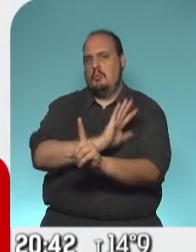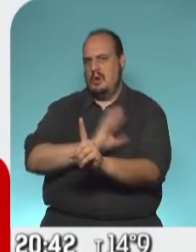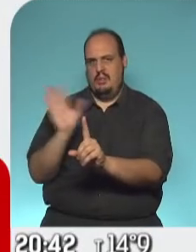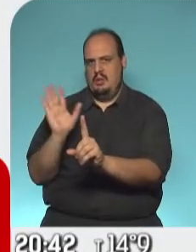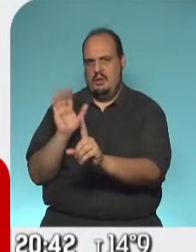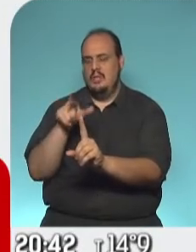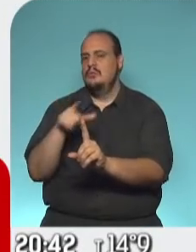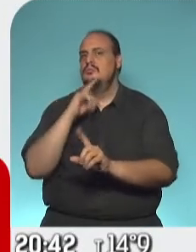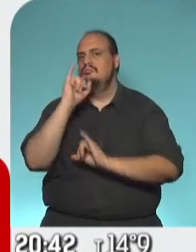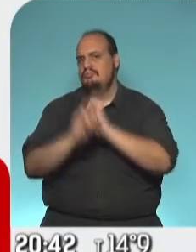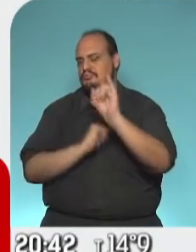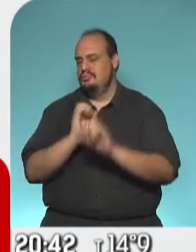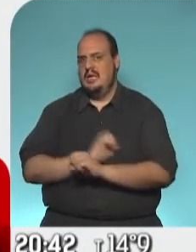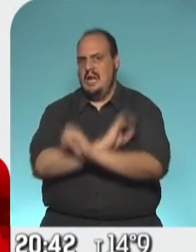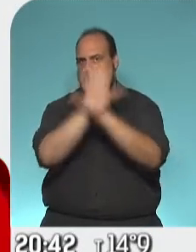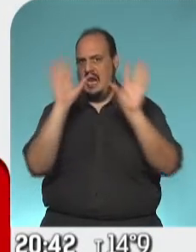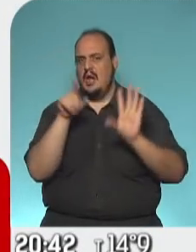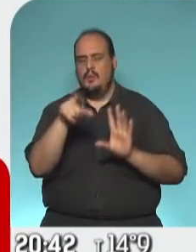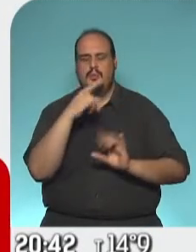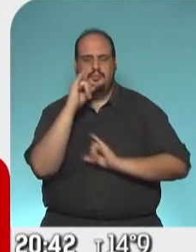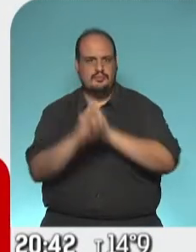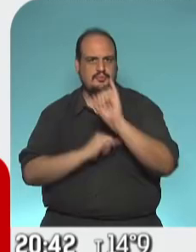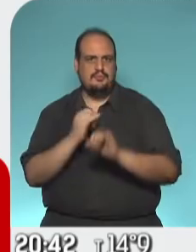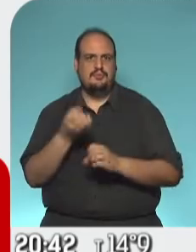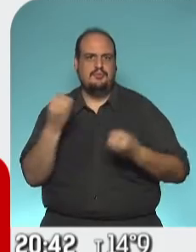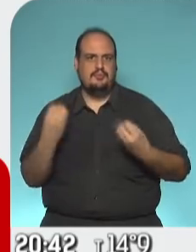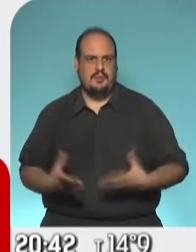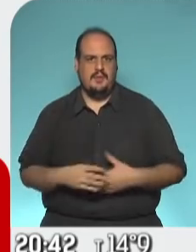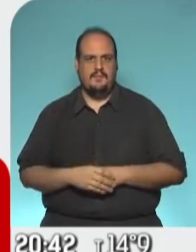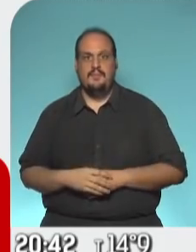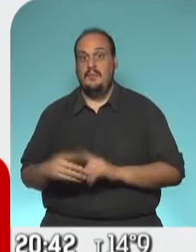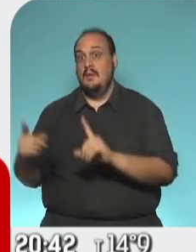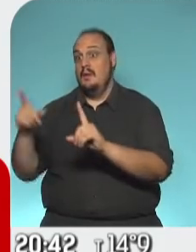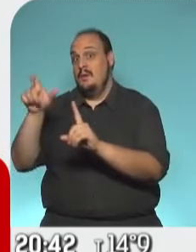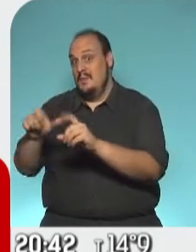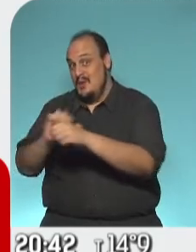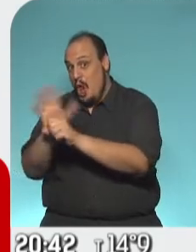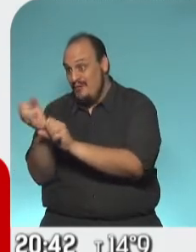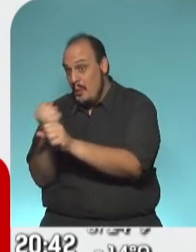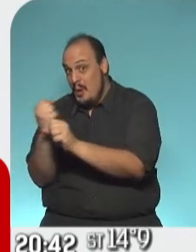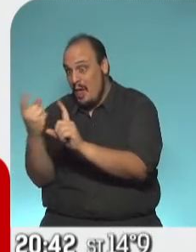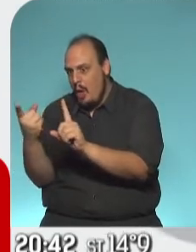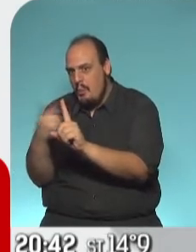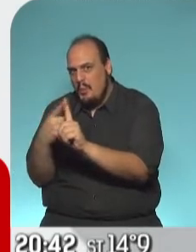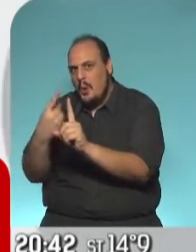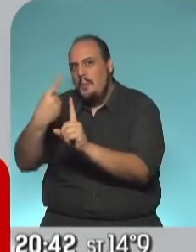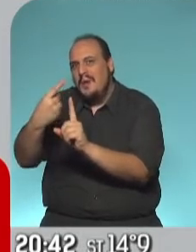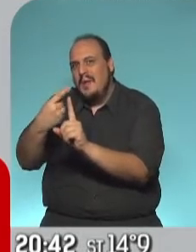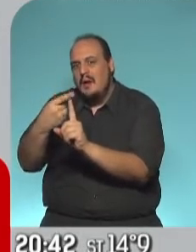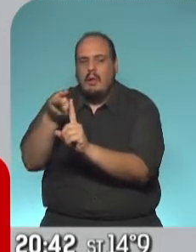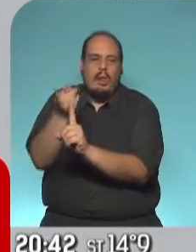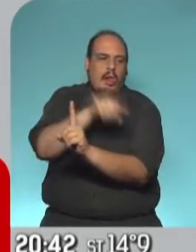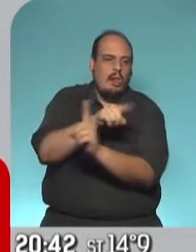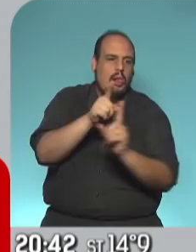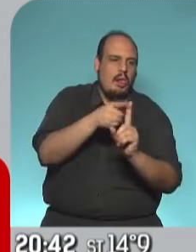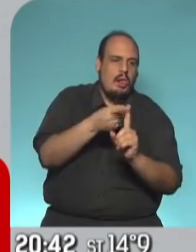buena aclaración porque vos lo describís muy bien. Es ese primer eslabón de contacto que, como decíamos, menos de 2 metros de distancia, más de